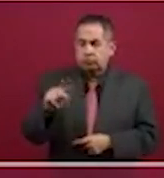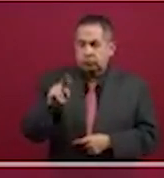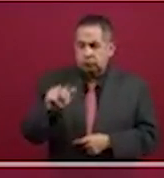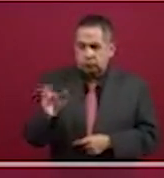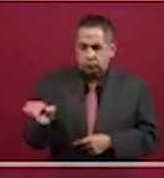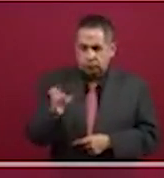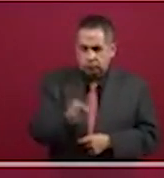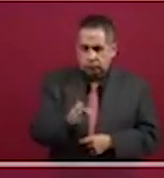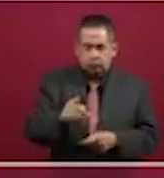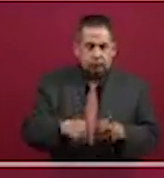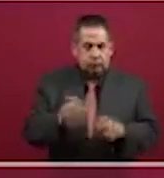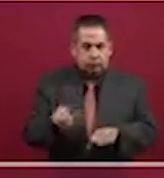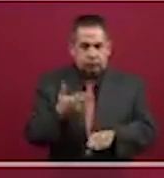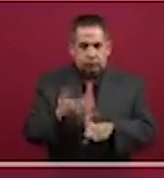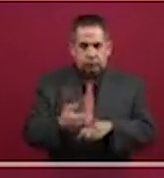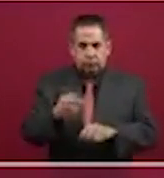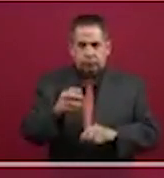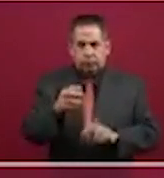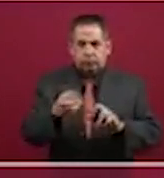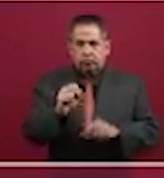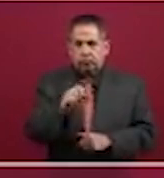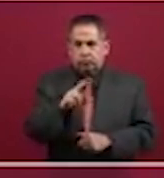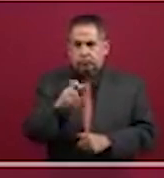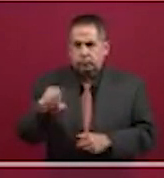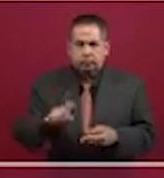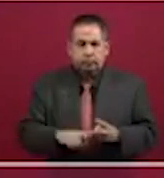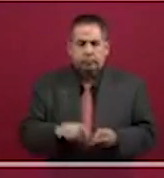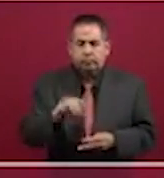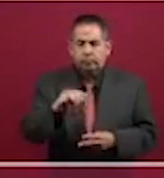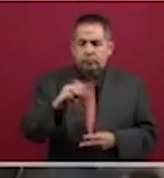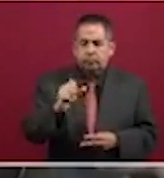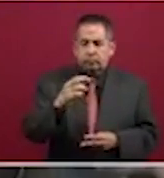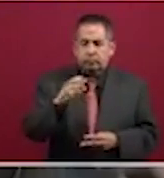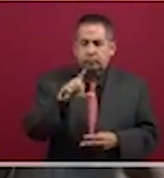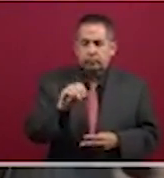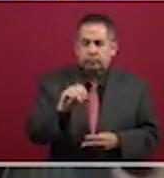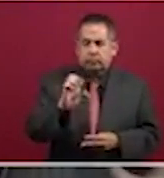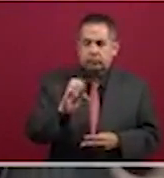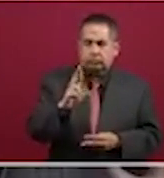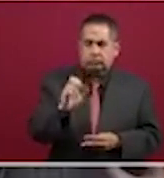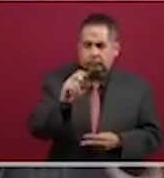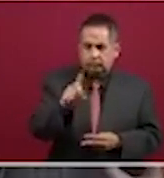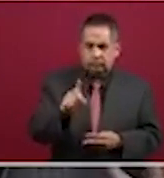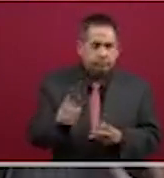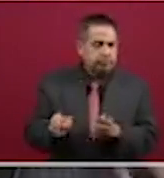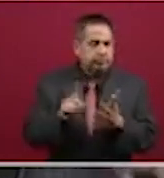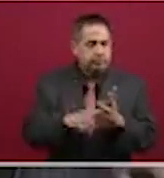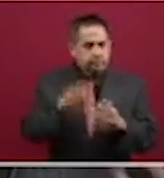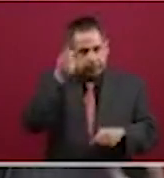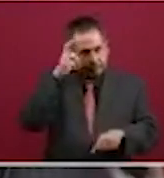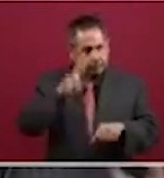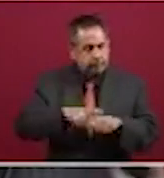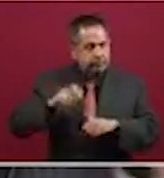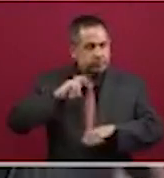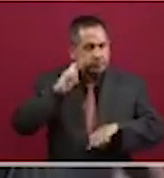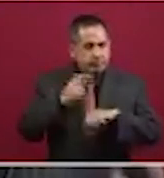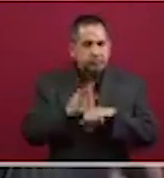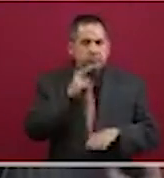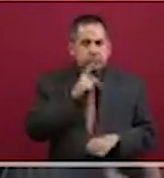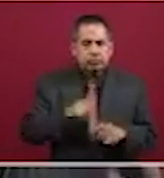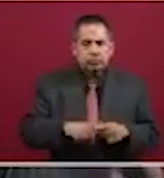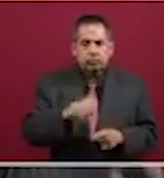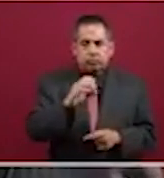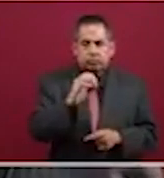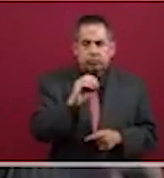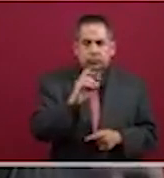al secretario de relaciones exteriores marcelo ebrard casaubón y al director general de pemex octavio romero